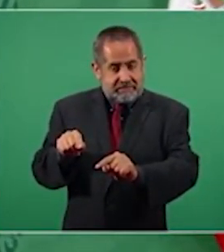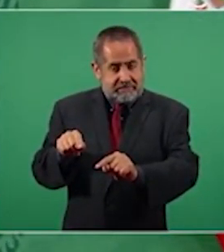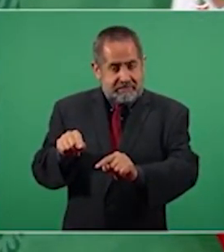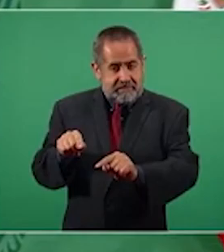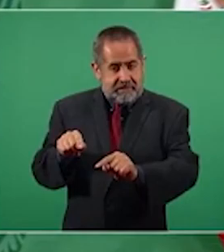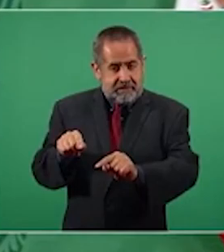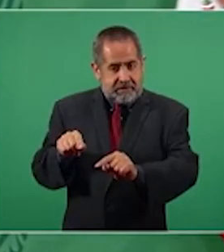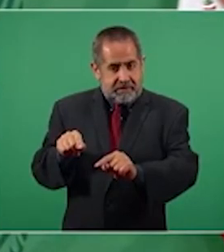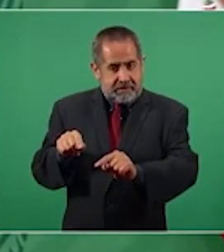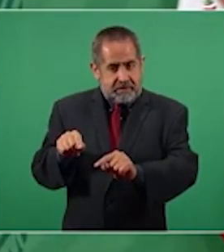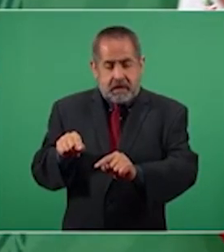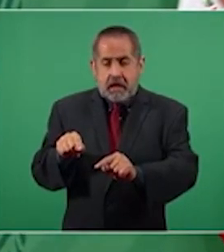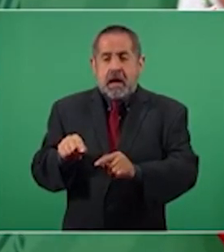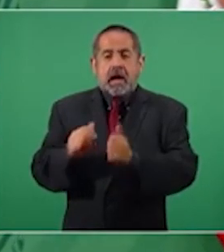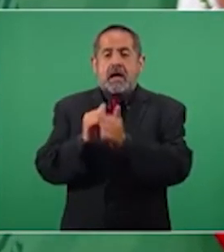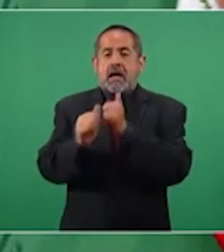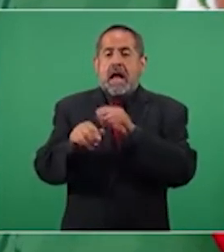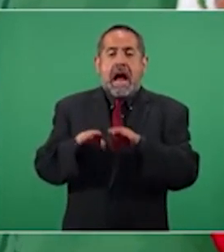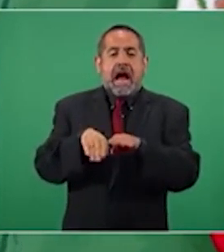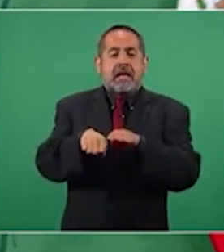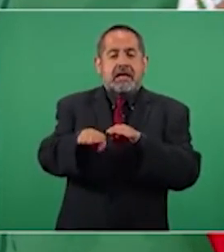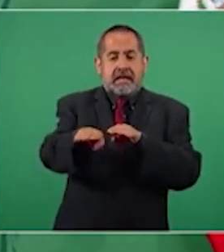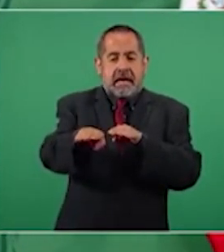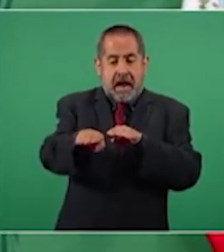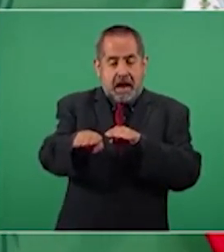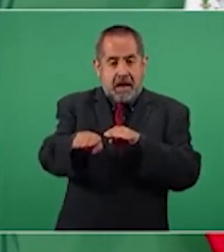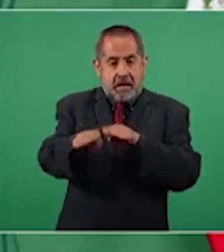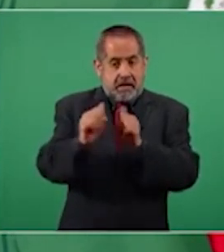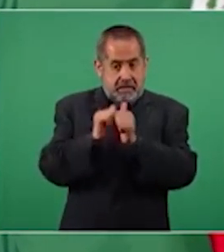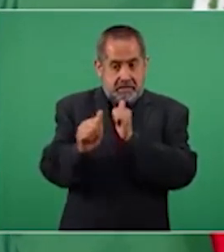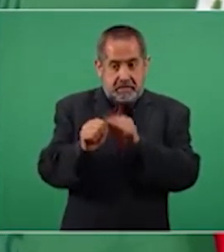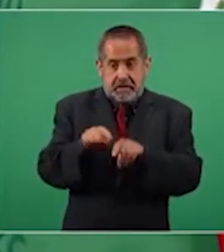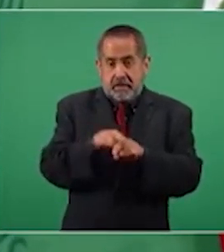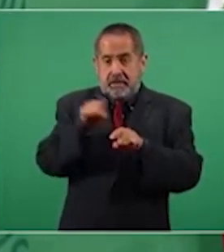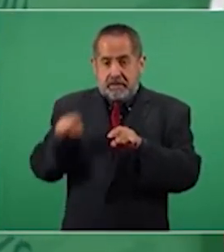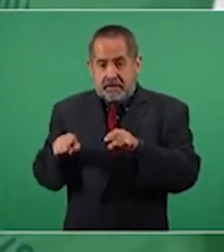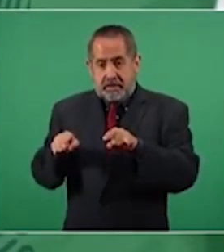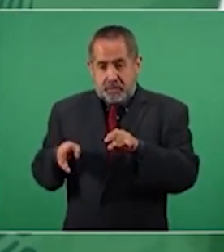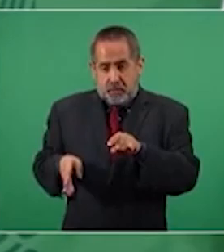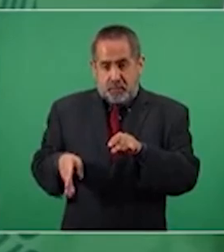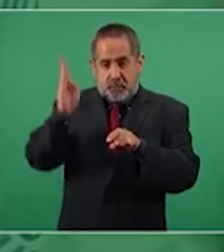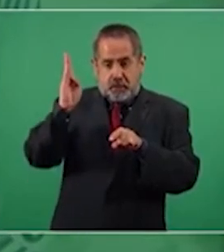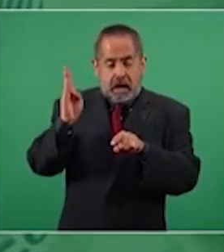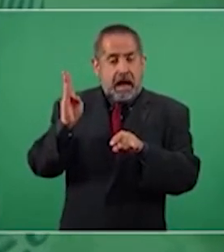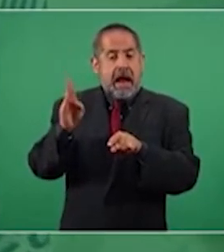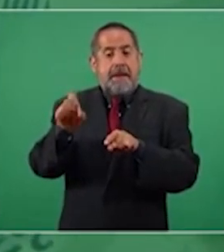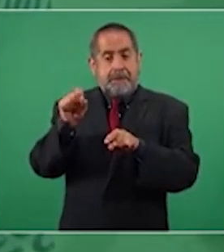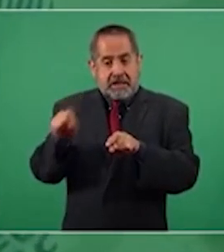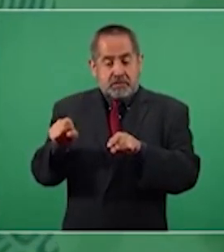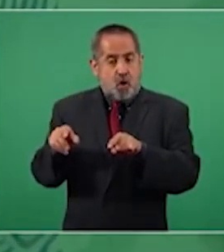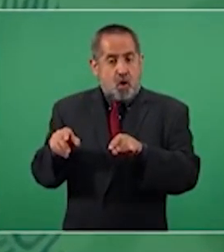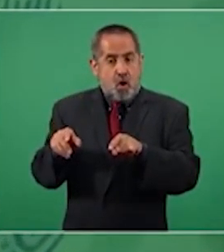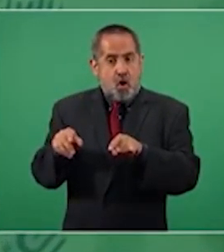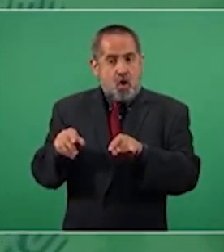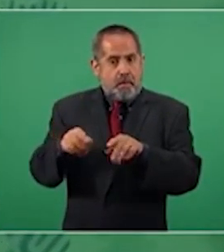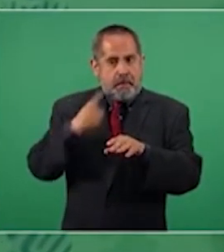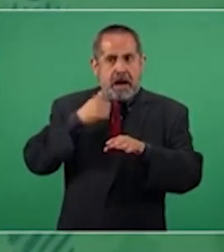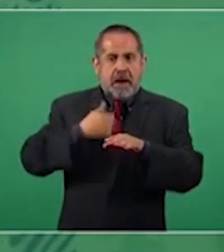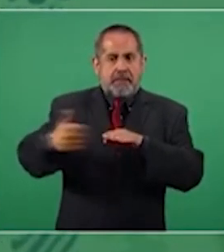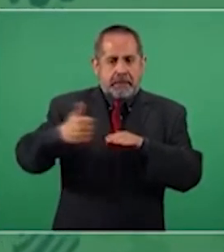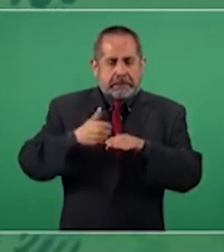en el derecho de vía de la actual carretera. En medio de la carretera. En medio.